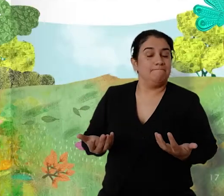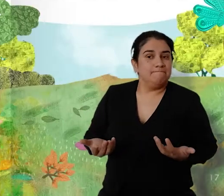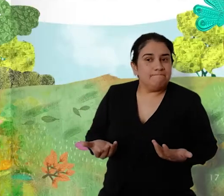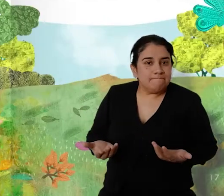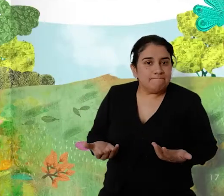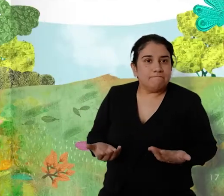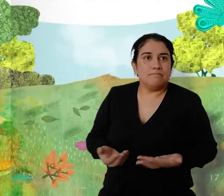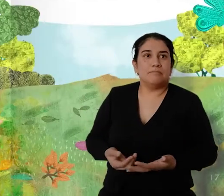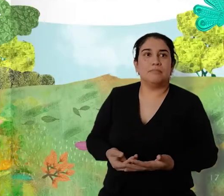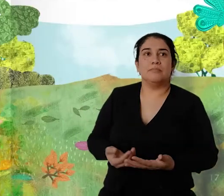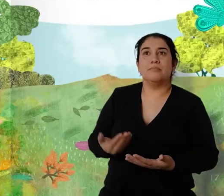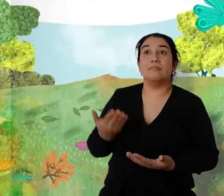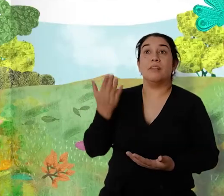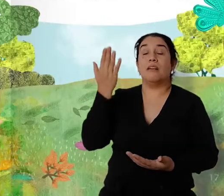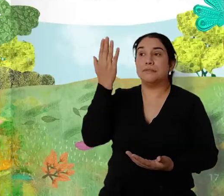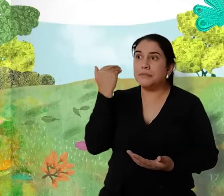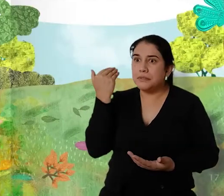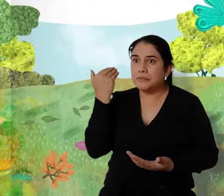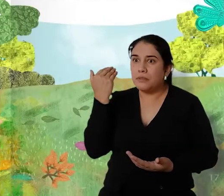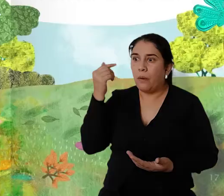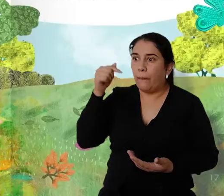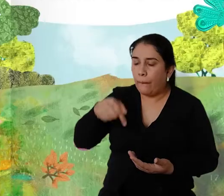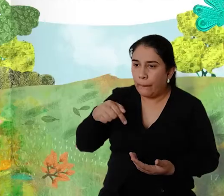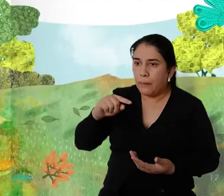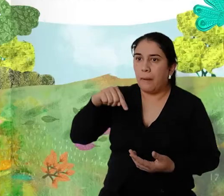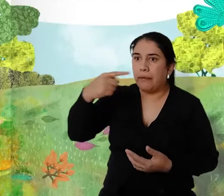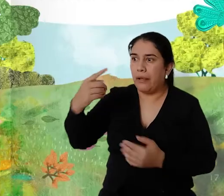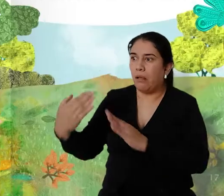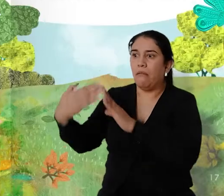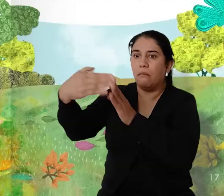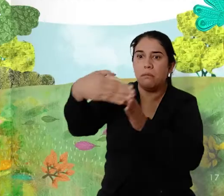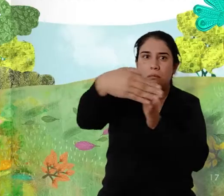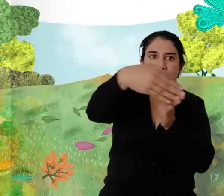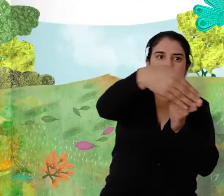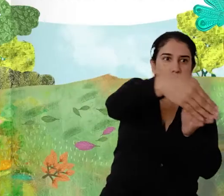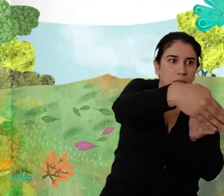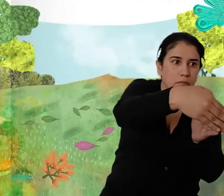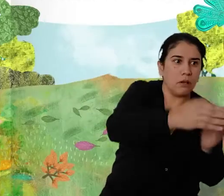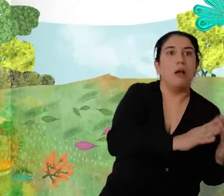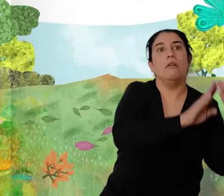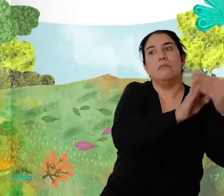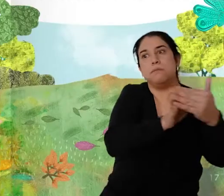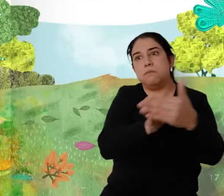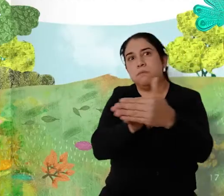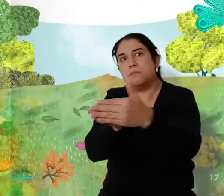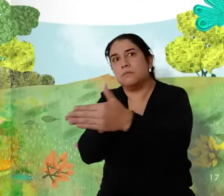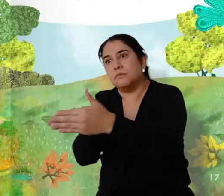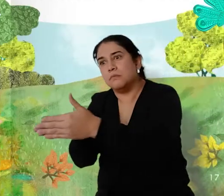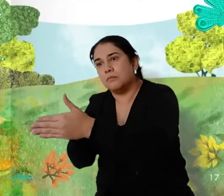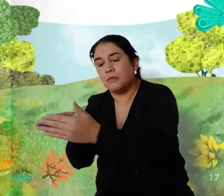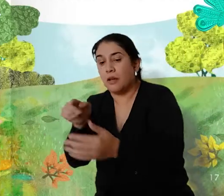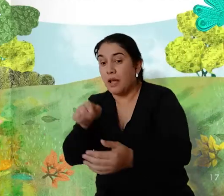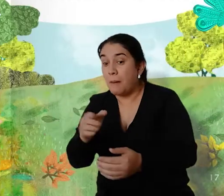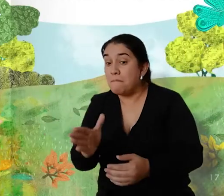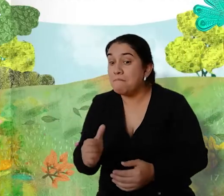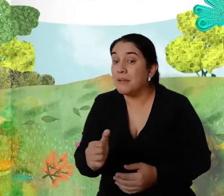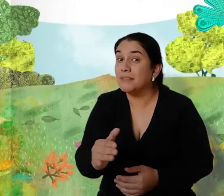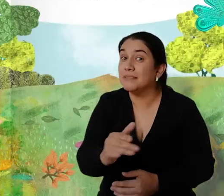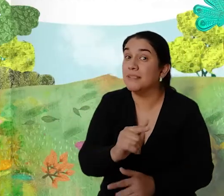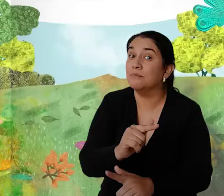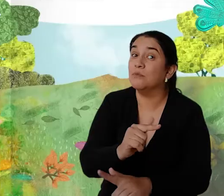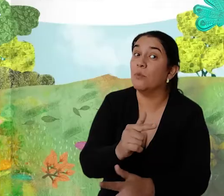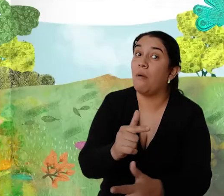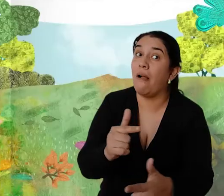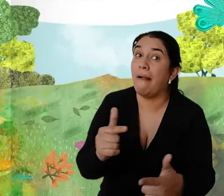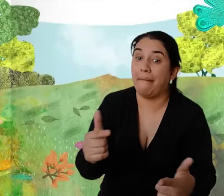el buque pasó ayer, pasó hoy y pasará mañana. Ya no habrá más peces ni bichos que vengan a tomar agua